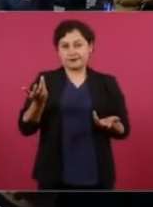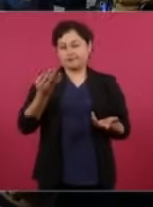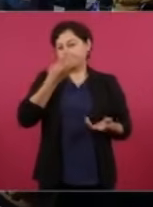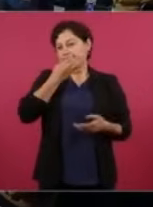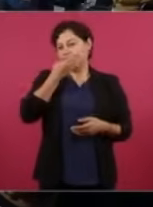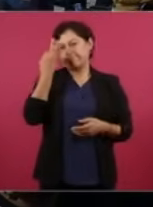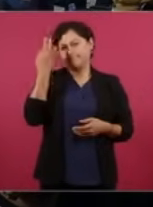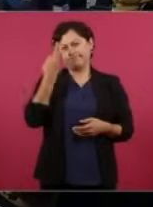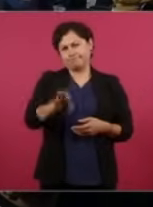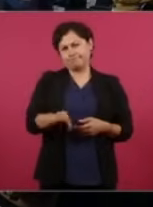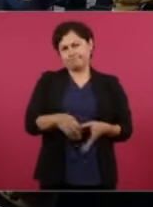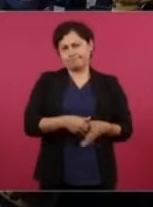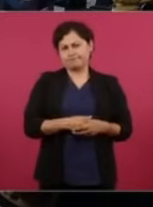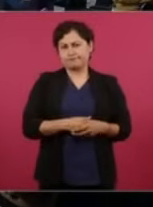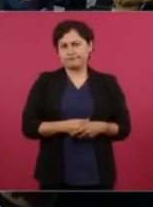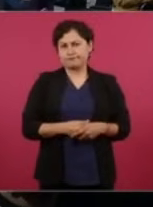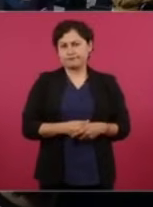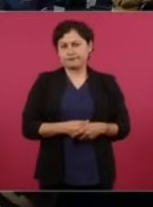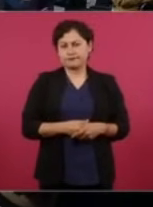grosero.